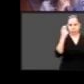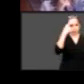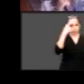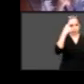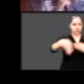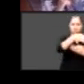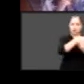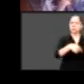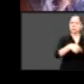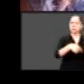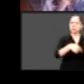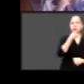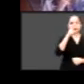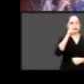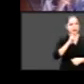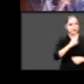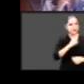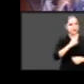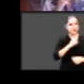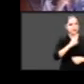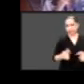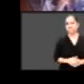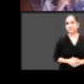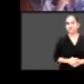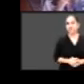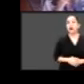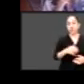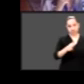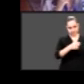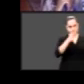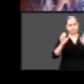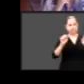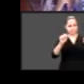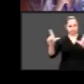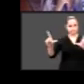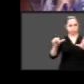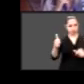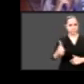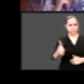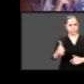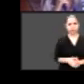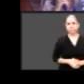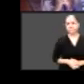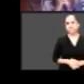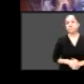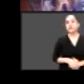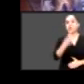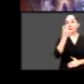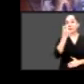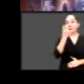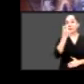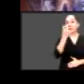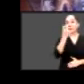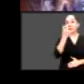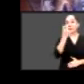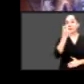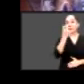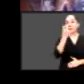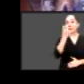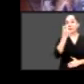públicos ahora sí la que sigue nosotros encontramos tres programas